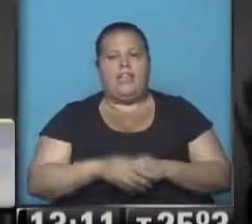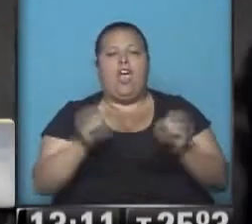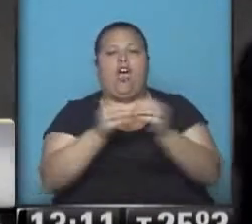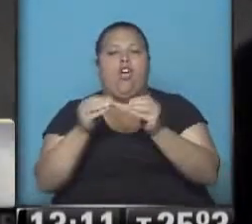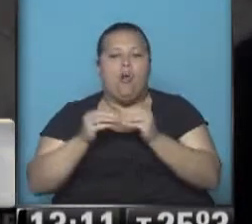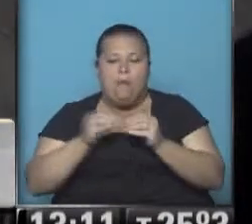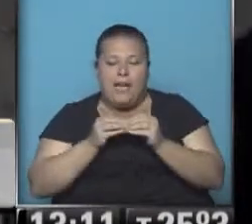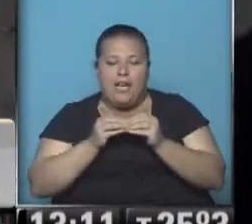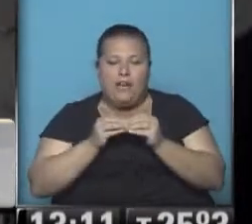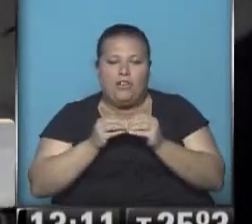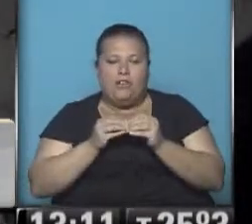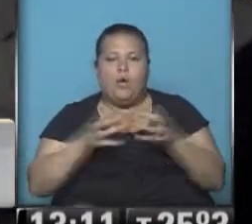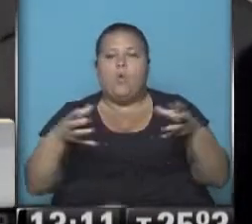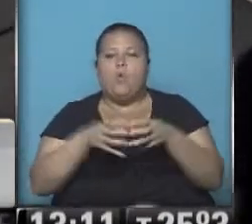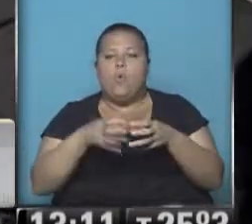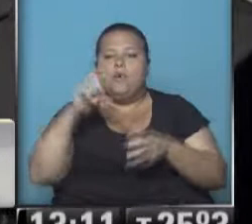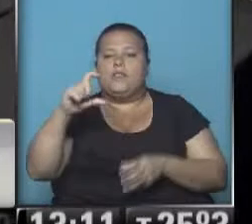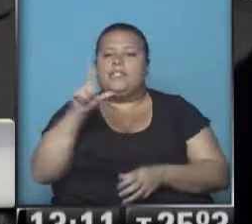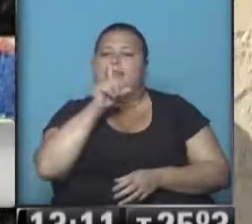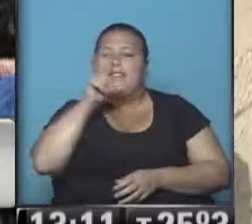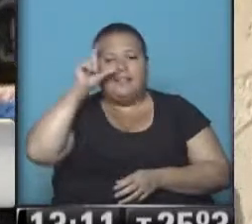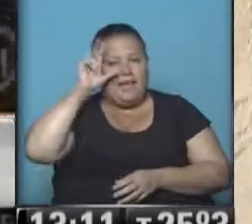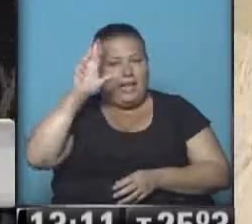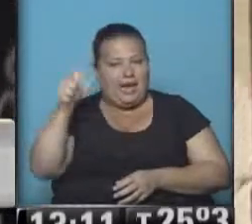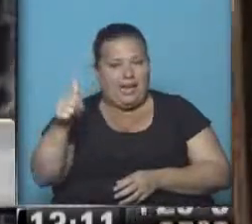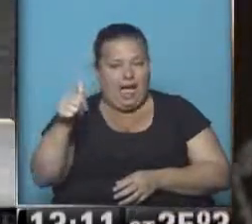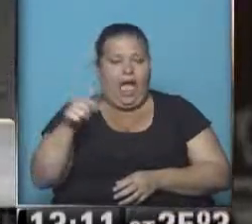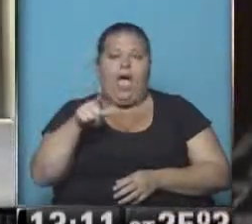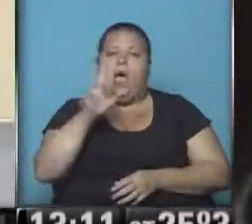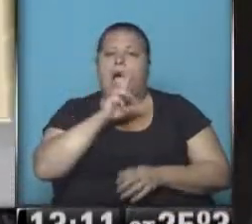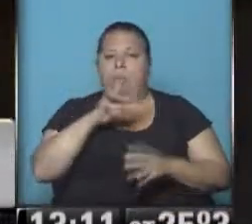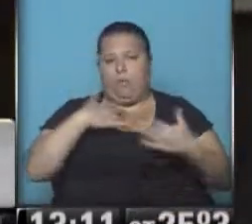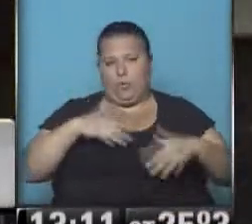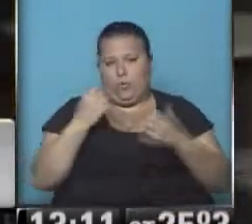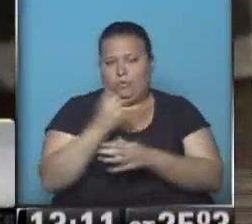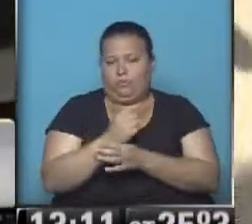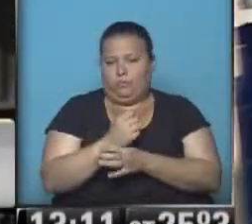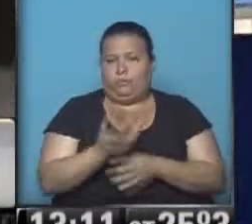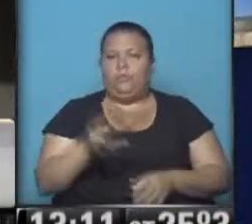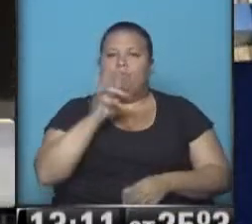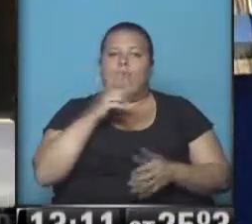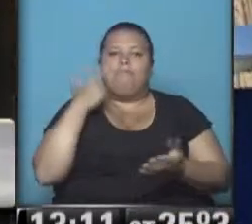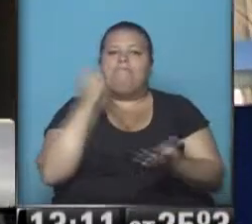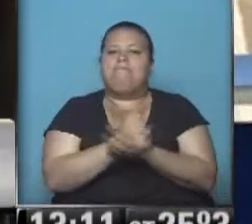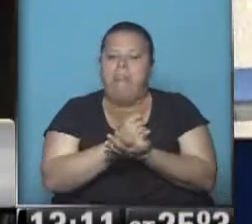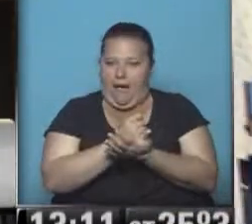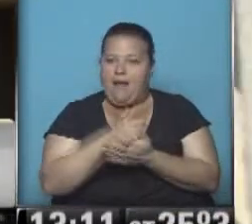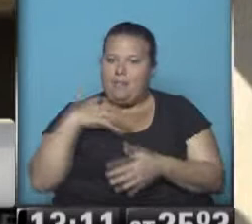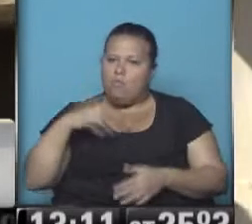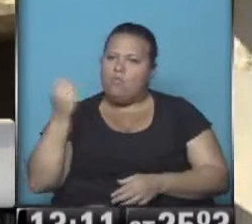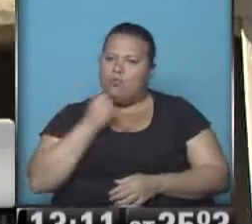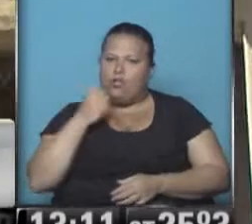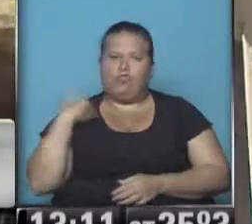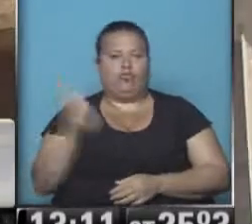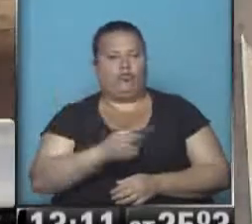compañeros de la agrupación, de la CETERA. Se fue una gran dirigente. Deja una huella muy profunda en